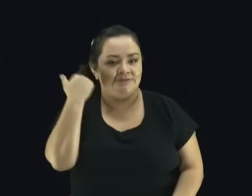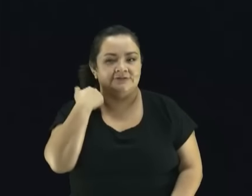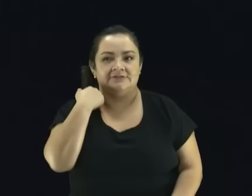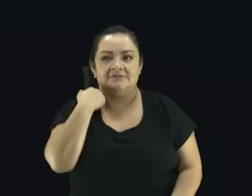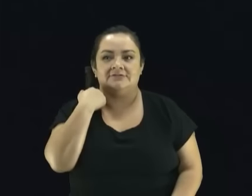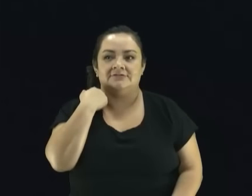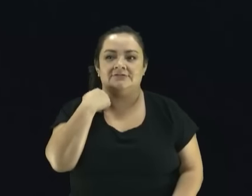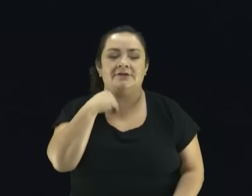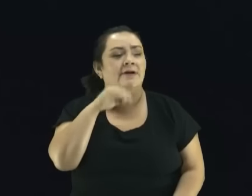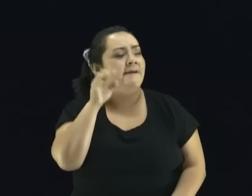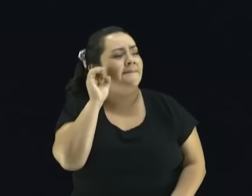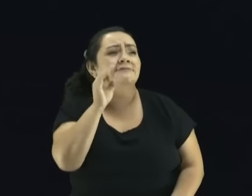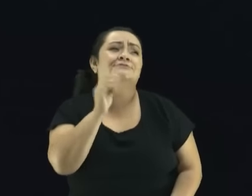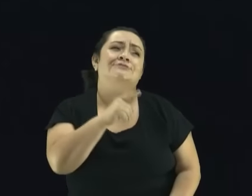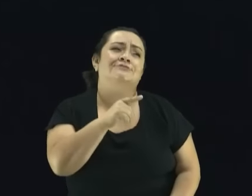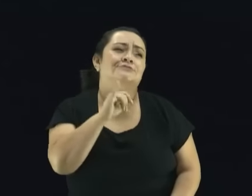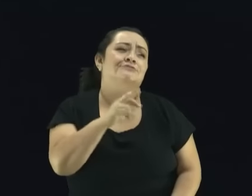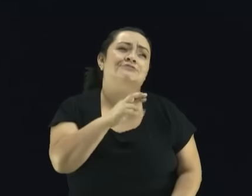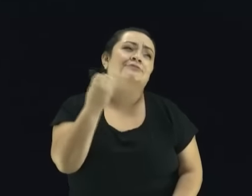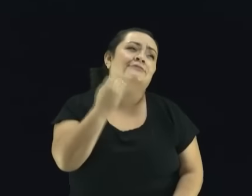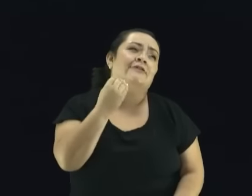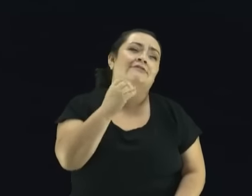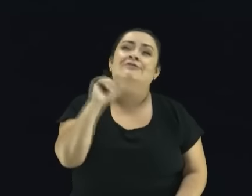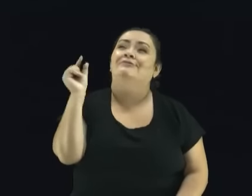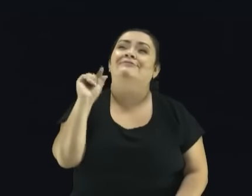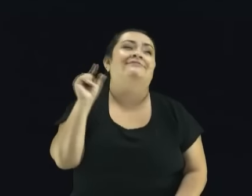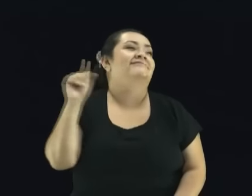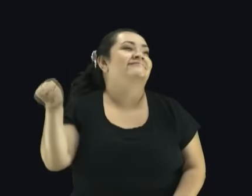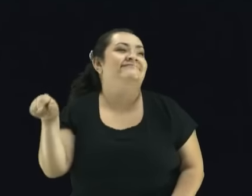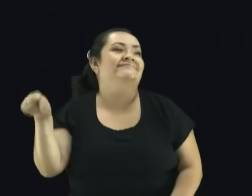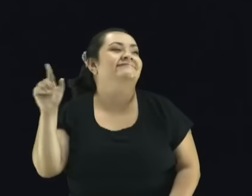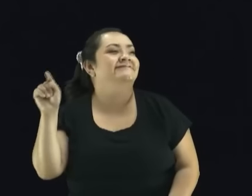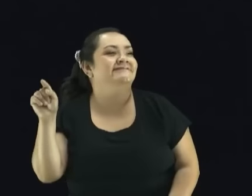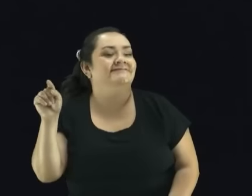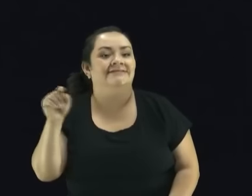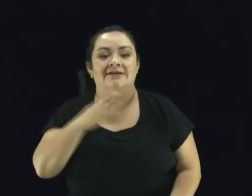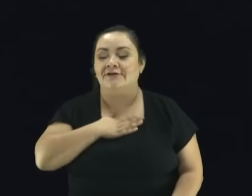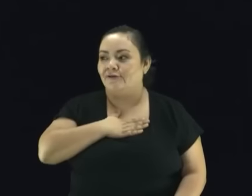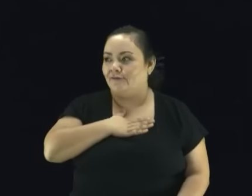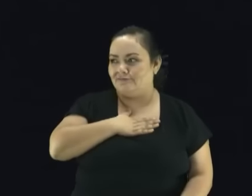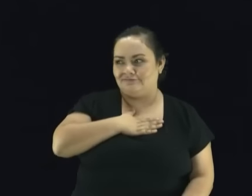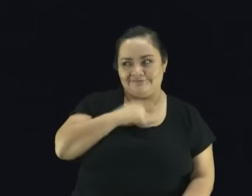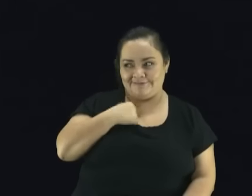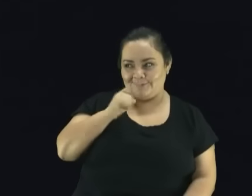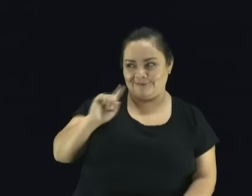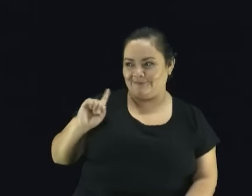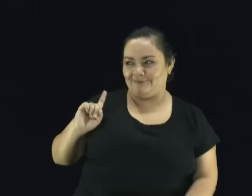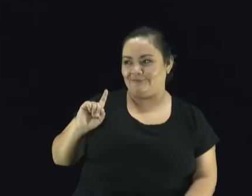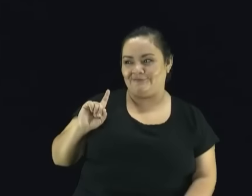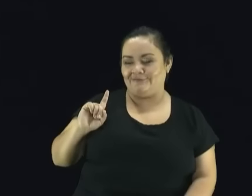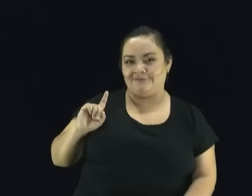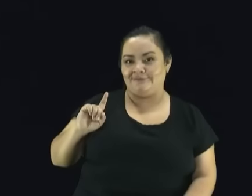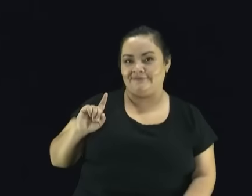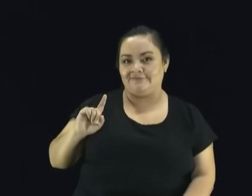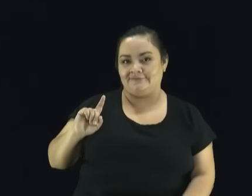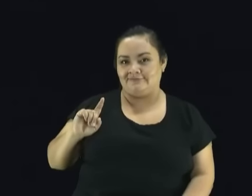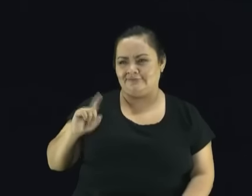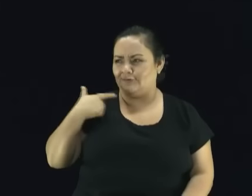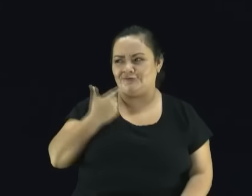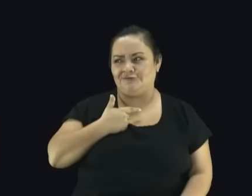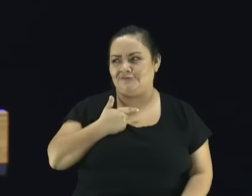pastor me dijo por favor déjenos alquilar el edificio dio señor el edificio no es mío si nosotros